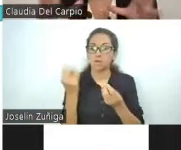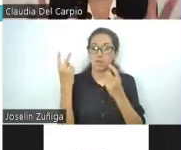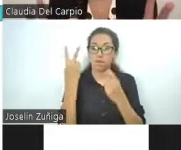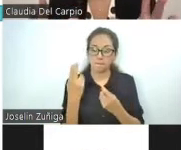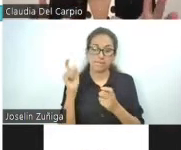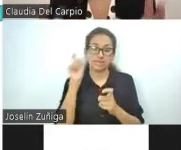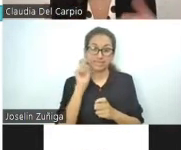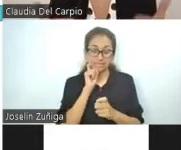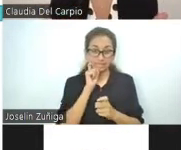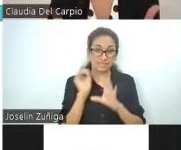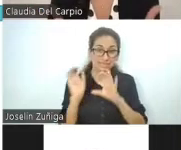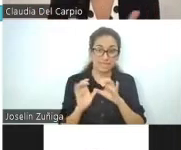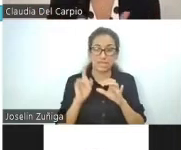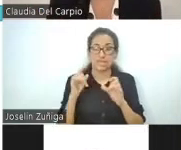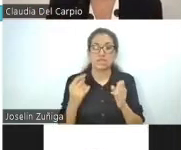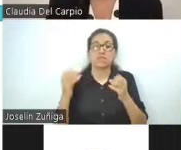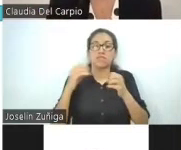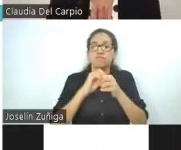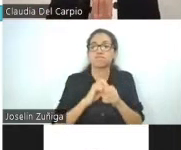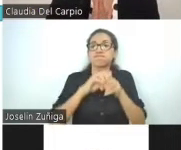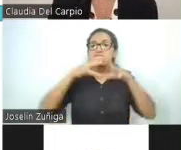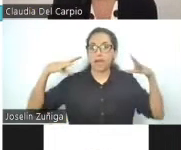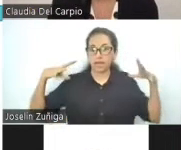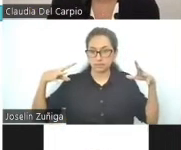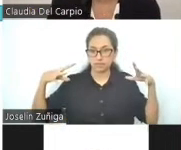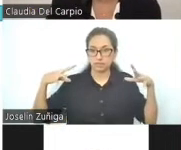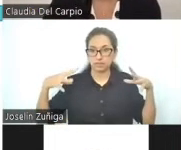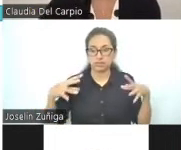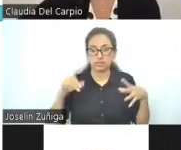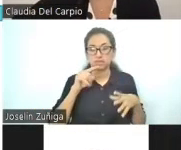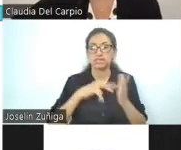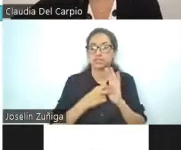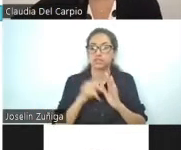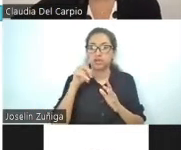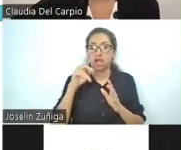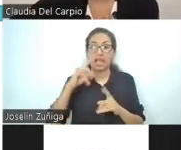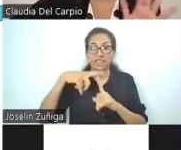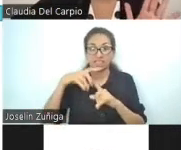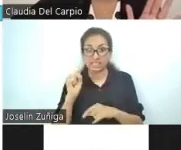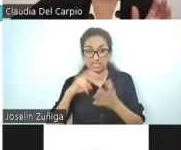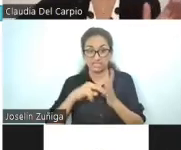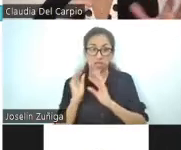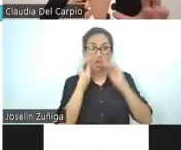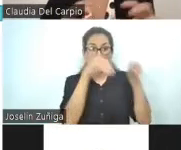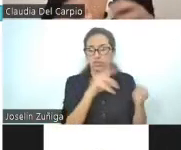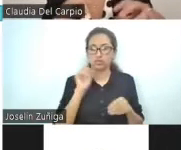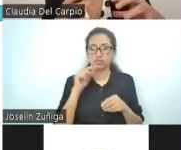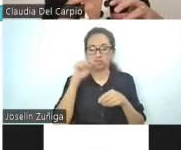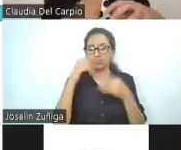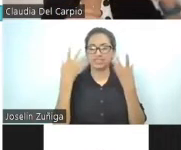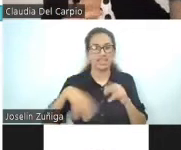las condiciones que favorecen su sobrecrecimiento, no es una infección de transmisión sexual. La Gardnerella nosotros ya la tenemos,